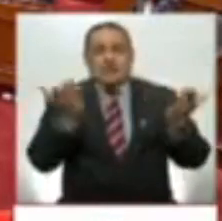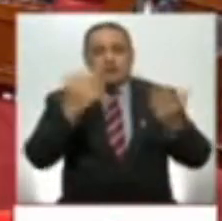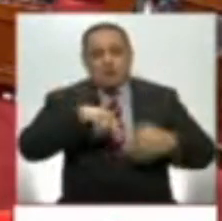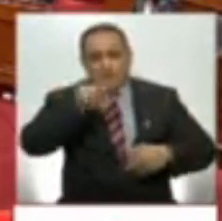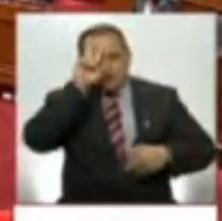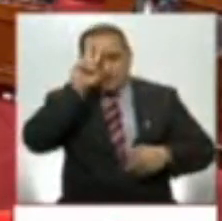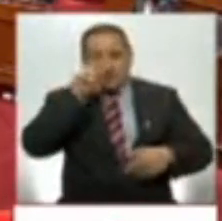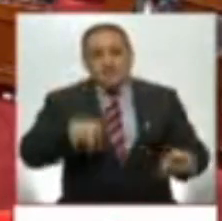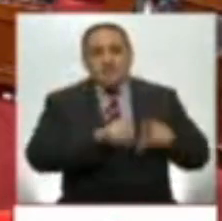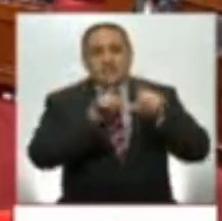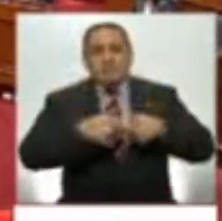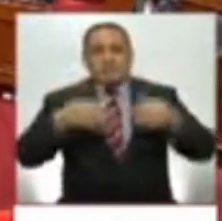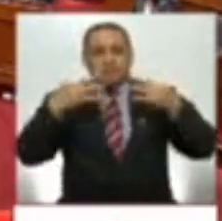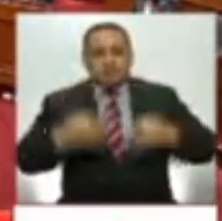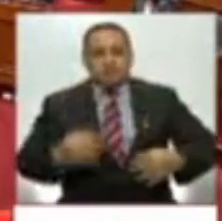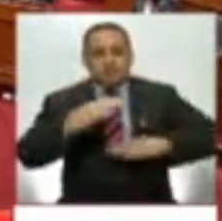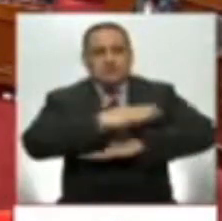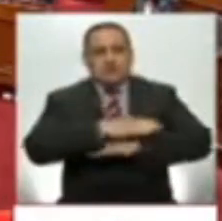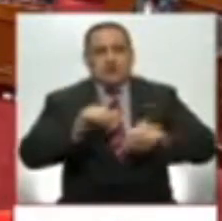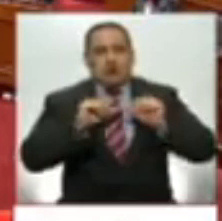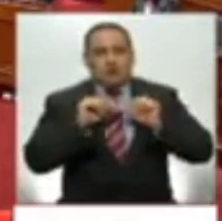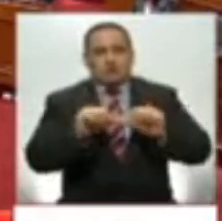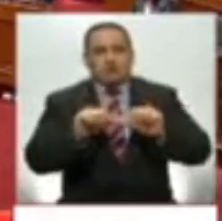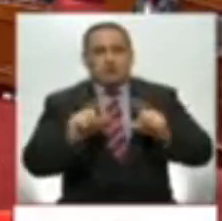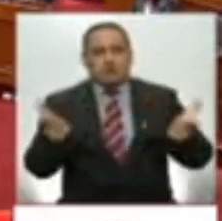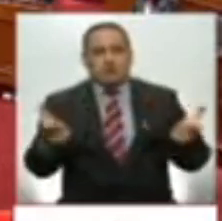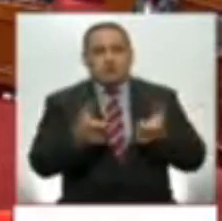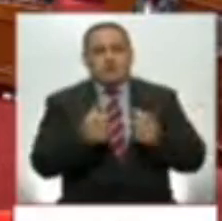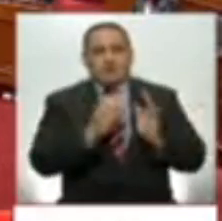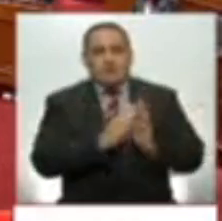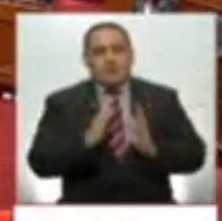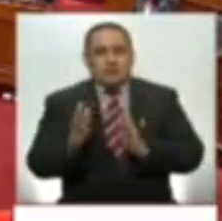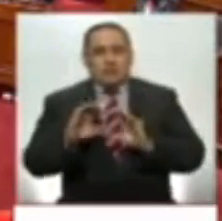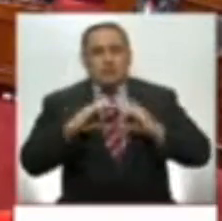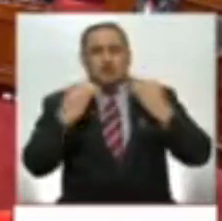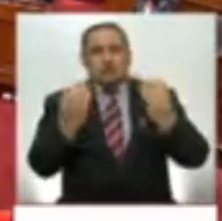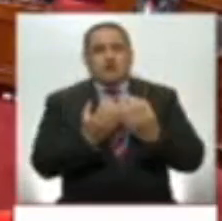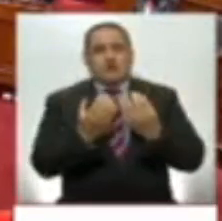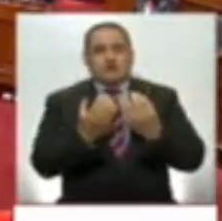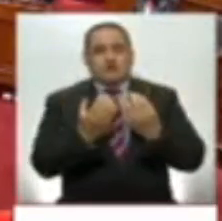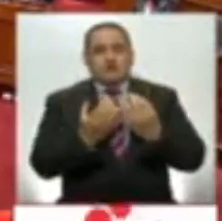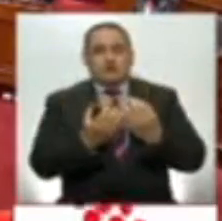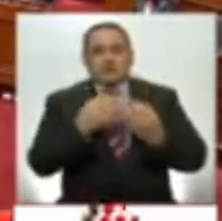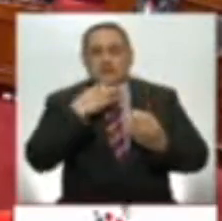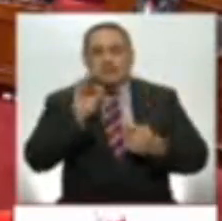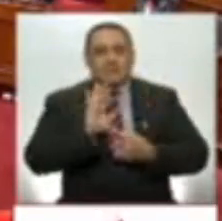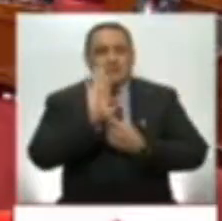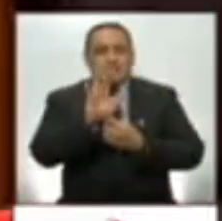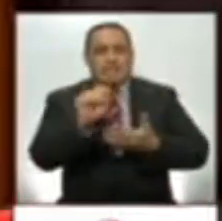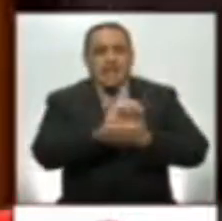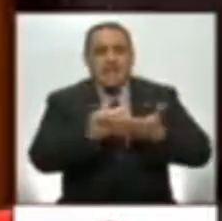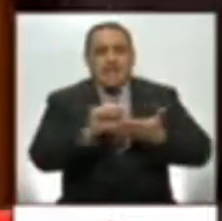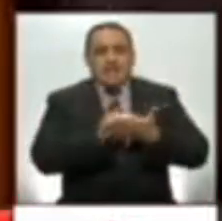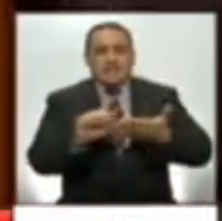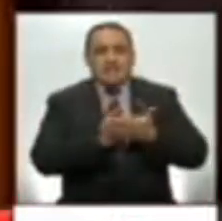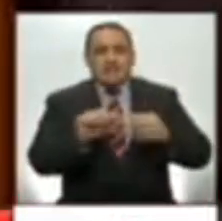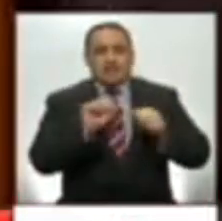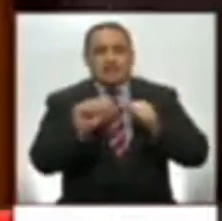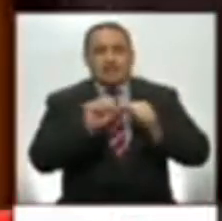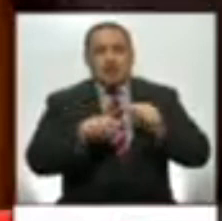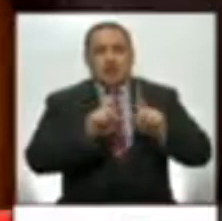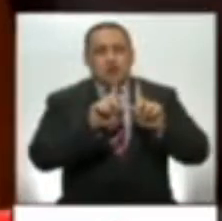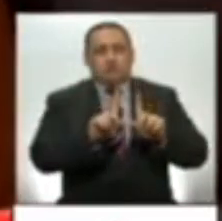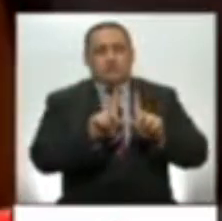de inmediato declara instalada y en sesión permanente la Junta Preparatoria del Congreso y presenta la agenda. Artículo